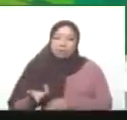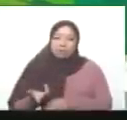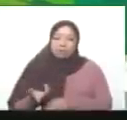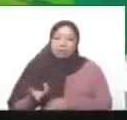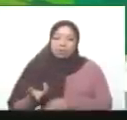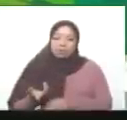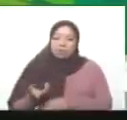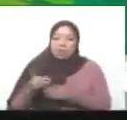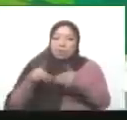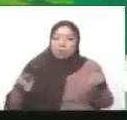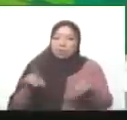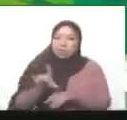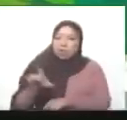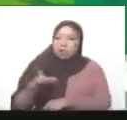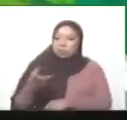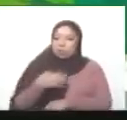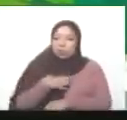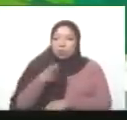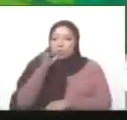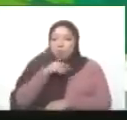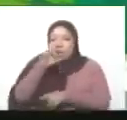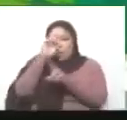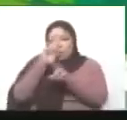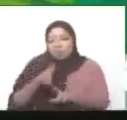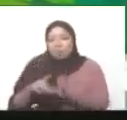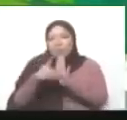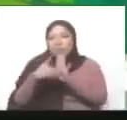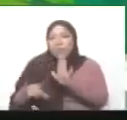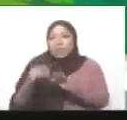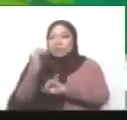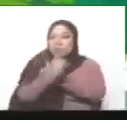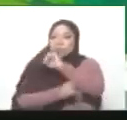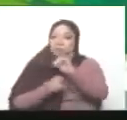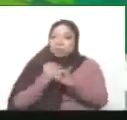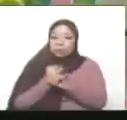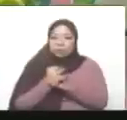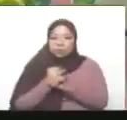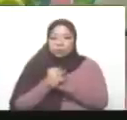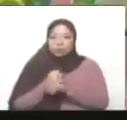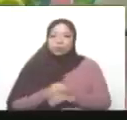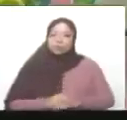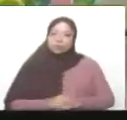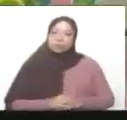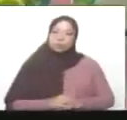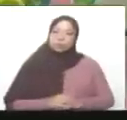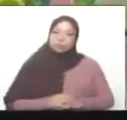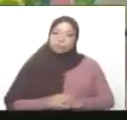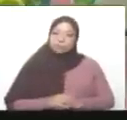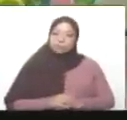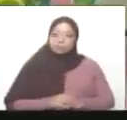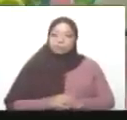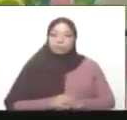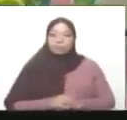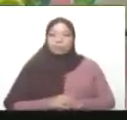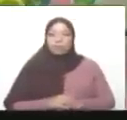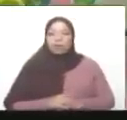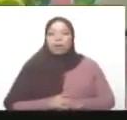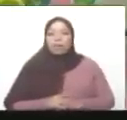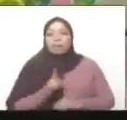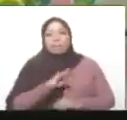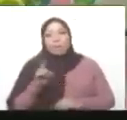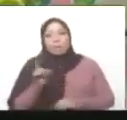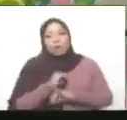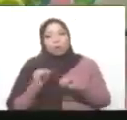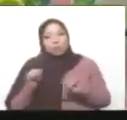para allá ni para acá respeto al derecho internacional al derecho de paz ni para crear derechos de soberanía